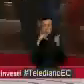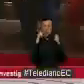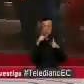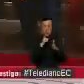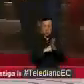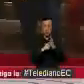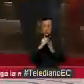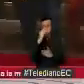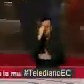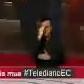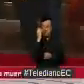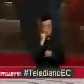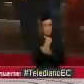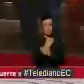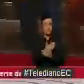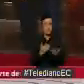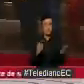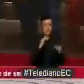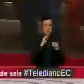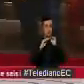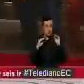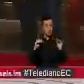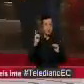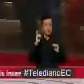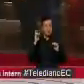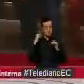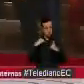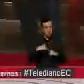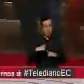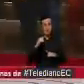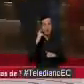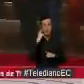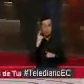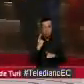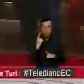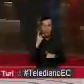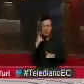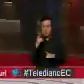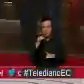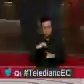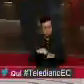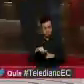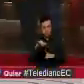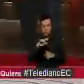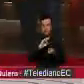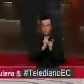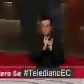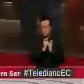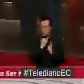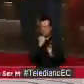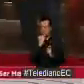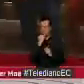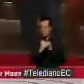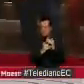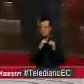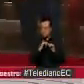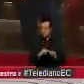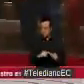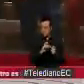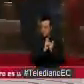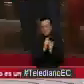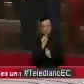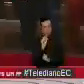la ministra de Educación, Montserrat Kramer, aseguró que se debe mantener y mejorar el actual sistema de evaluación y de ingreso a las universidades